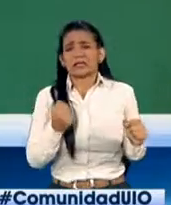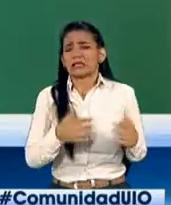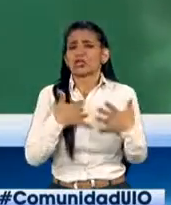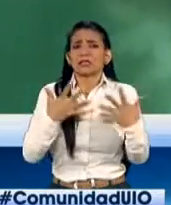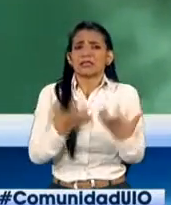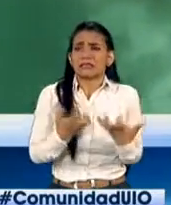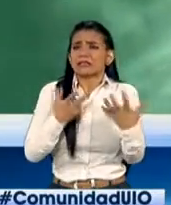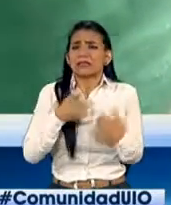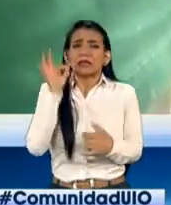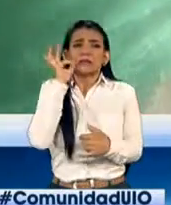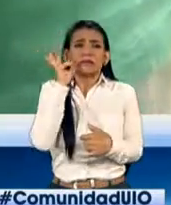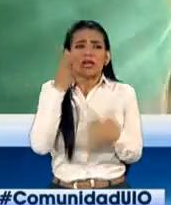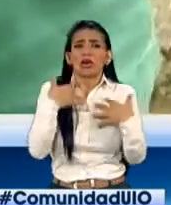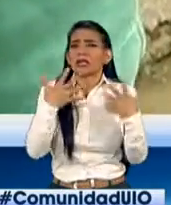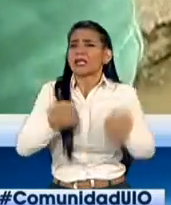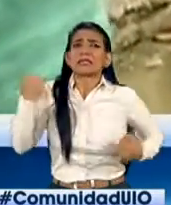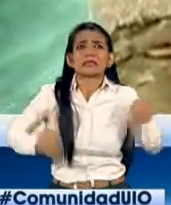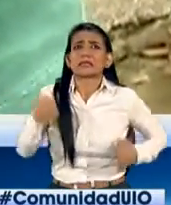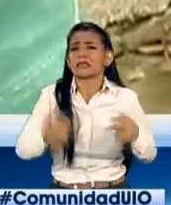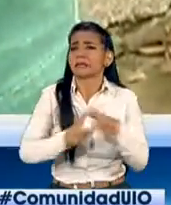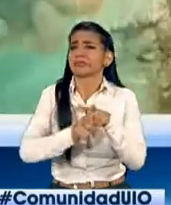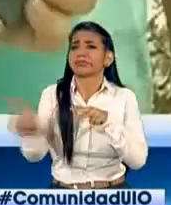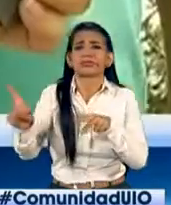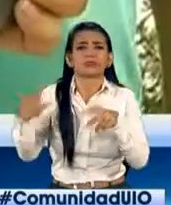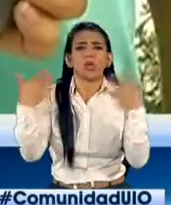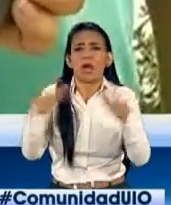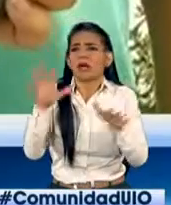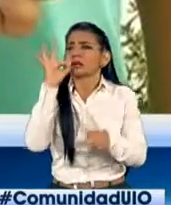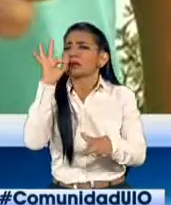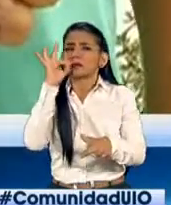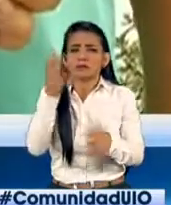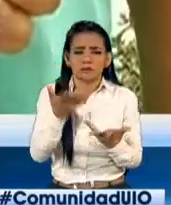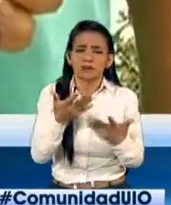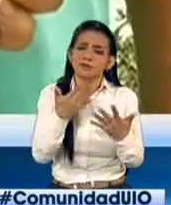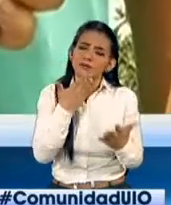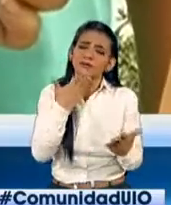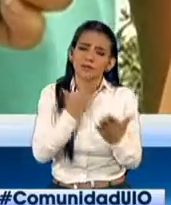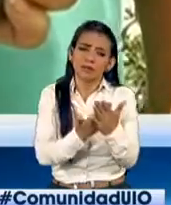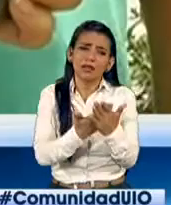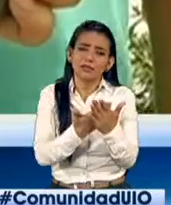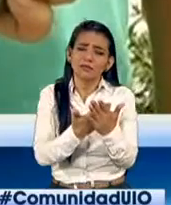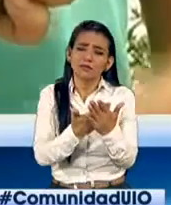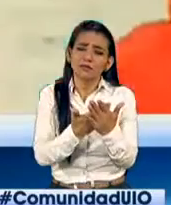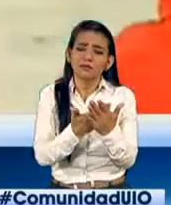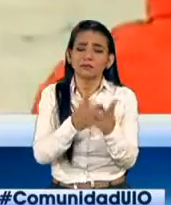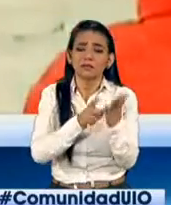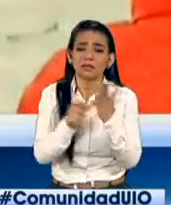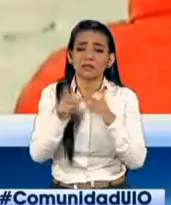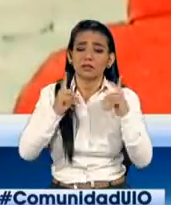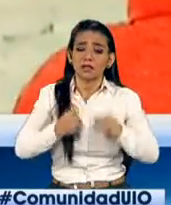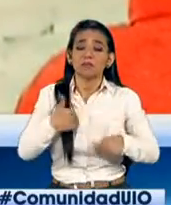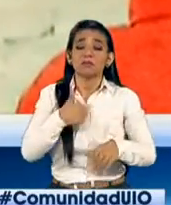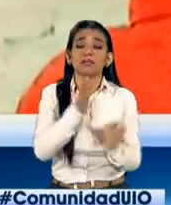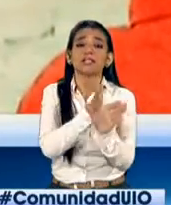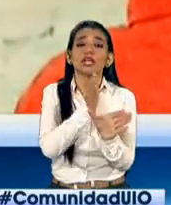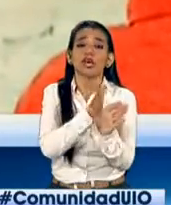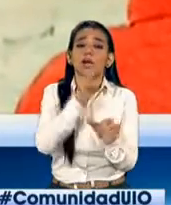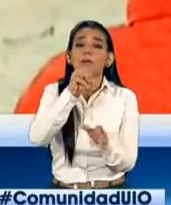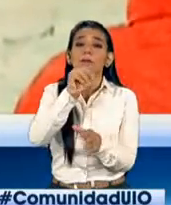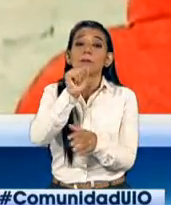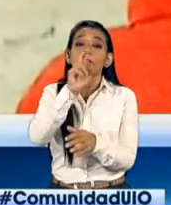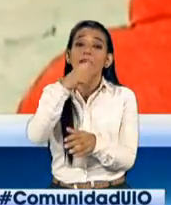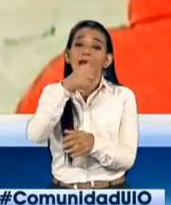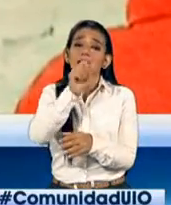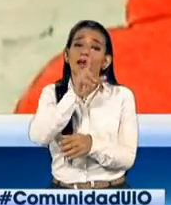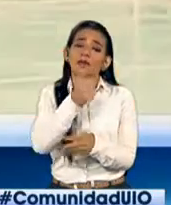veces me daba ganas de salir corriendo de mi casa y irme. Yo agradezco mucho al Ministerio de Salud y a mi psicóloga Margarita porque ella